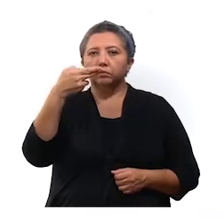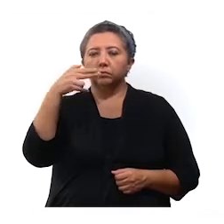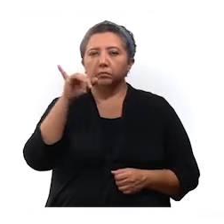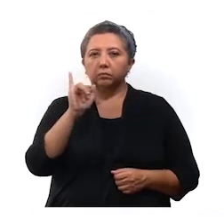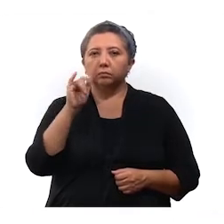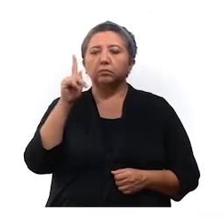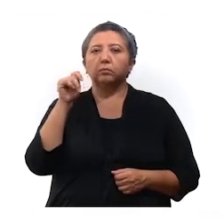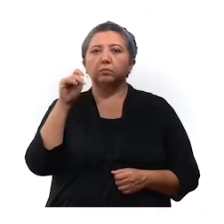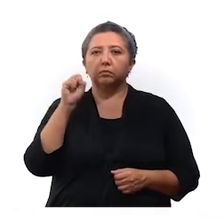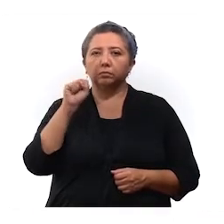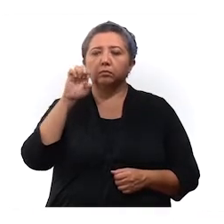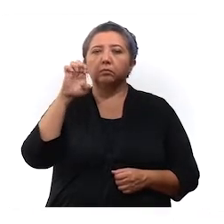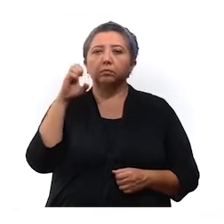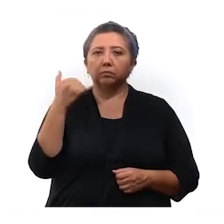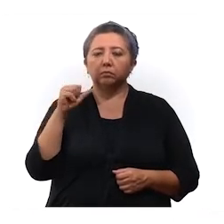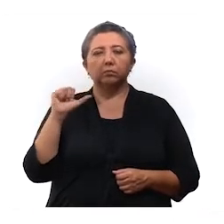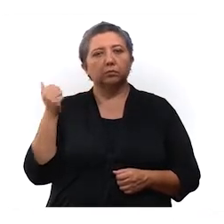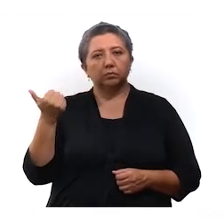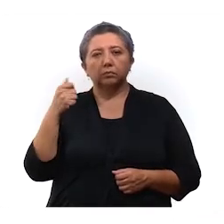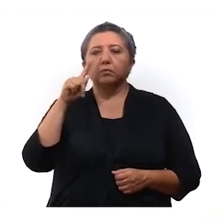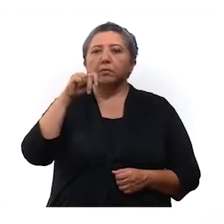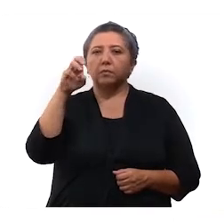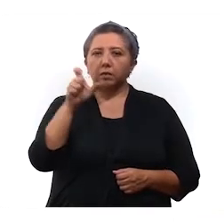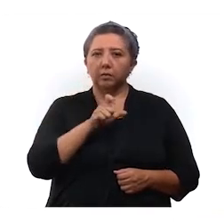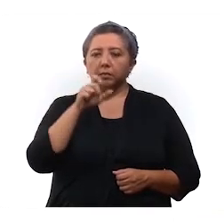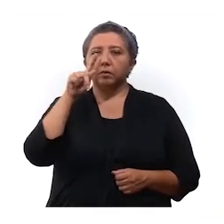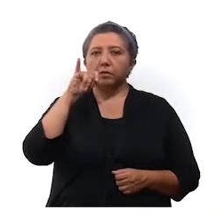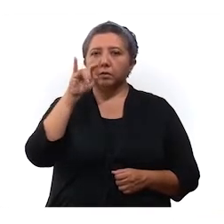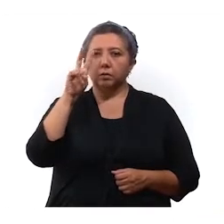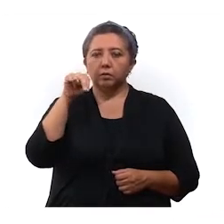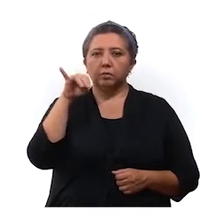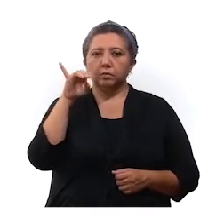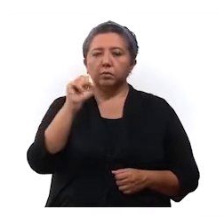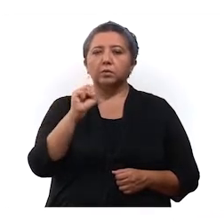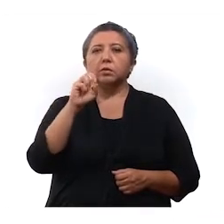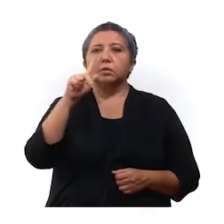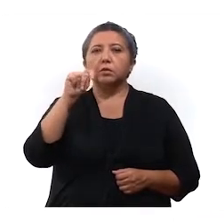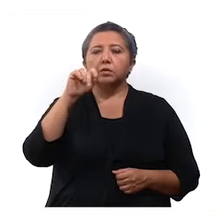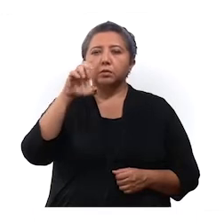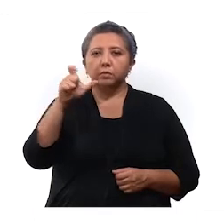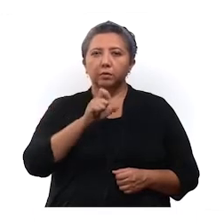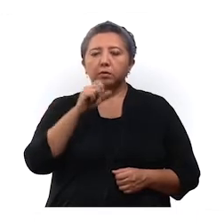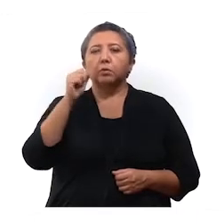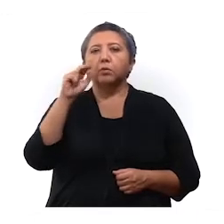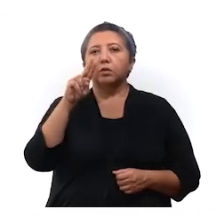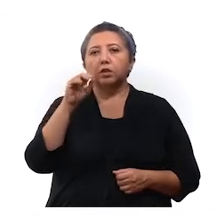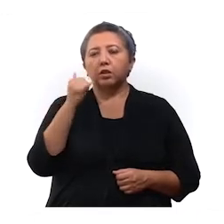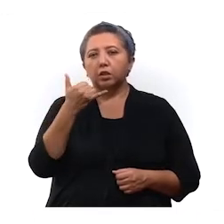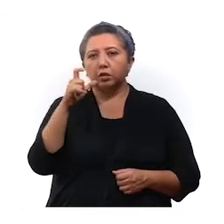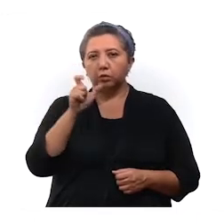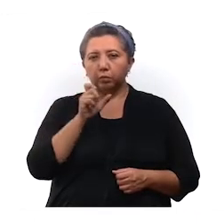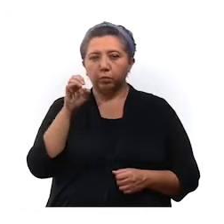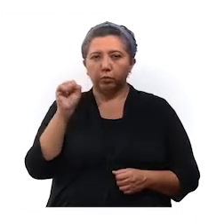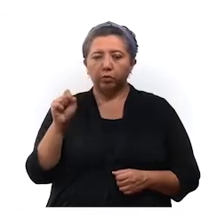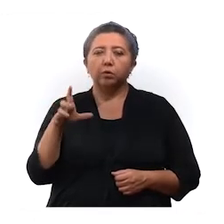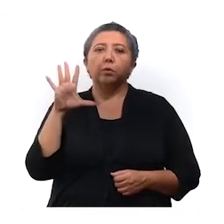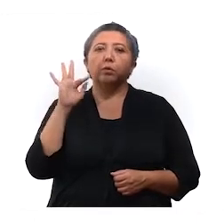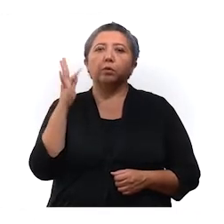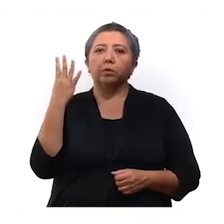Peto, Zacalum, Sellé, Sotuta, Temash, Tinum, Tixcocop, Tixpehual y Yaxcucul. De